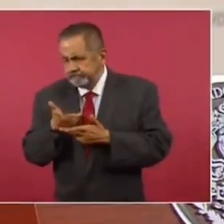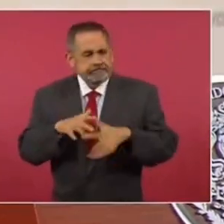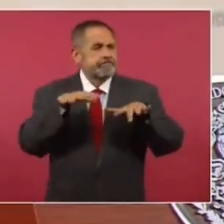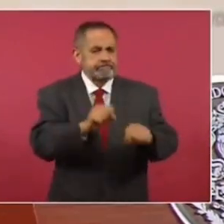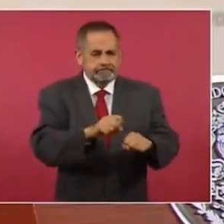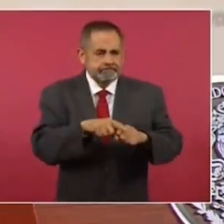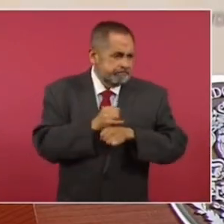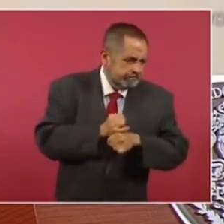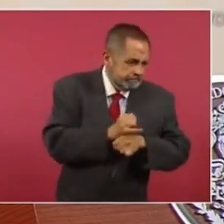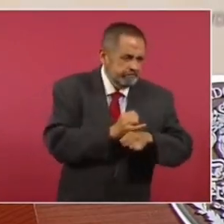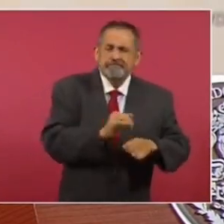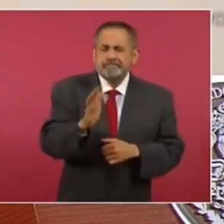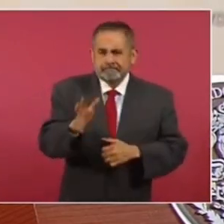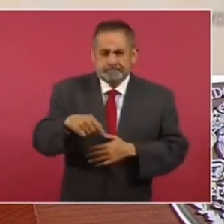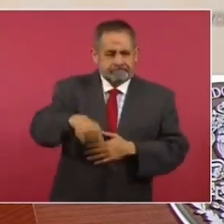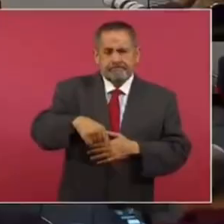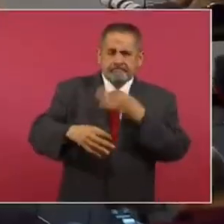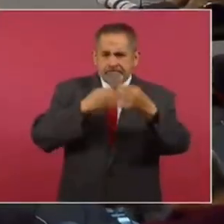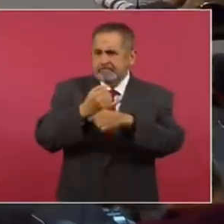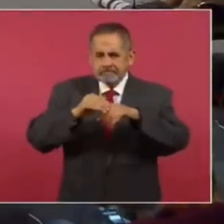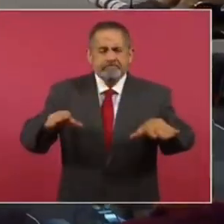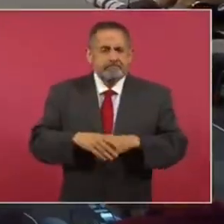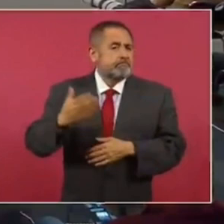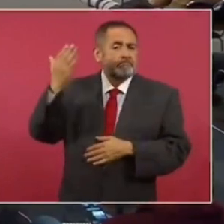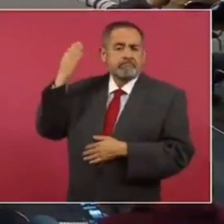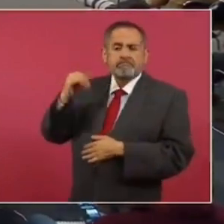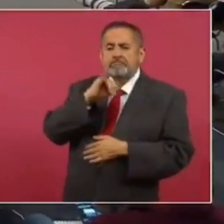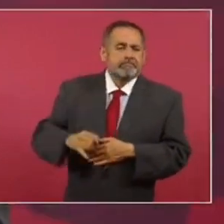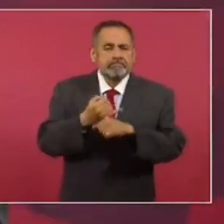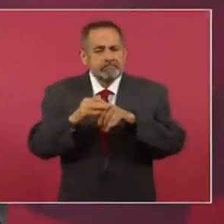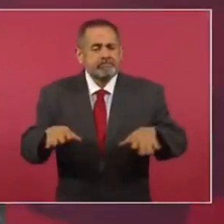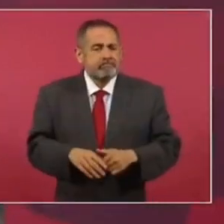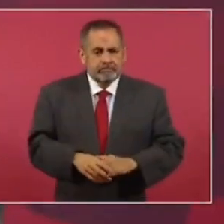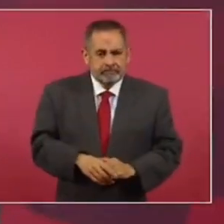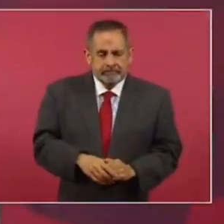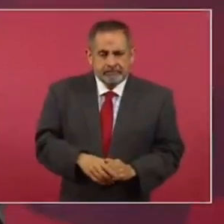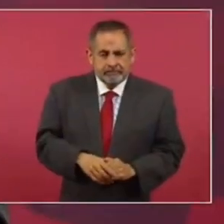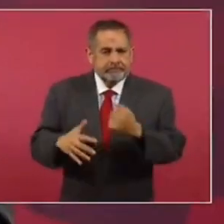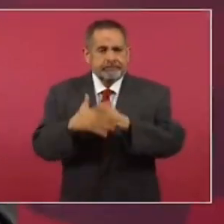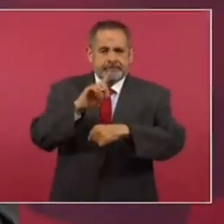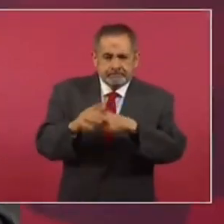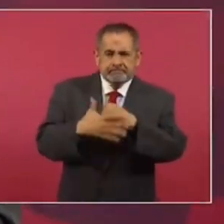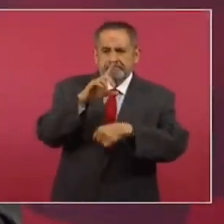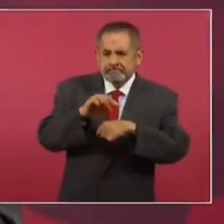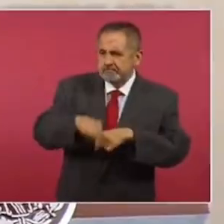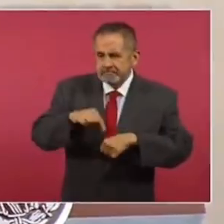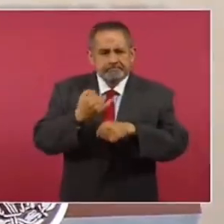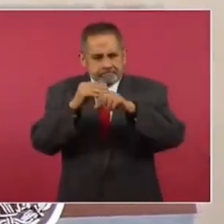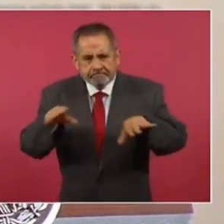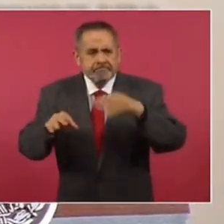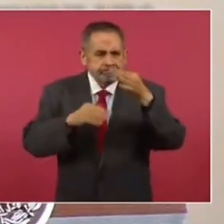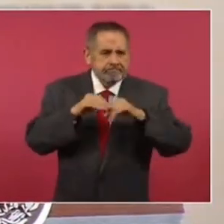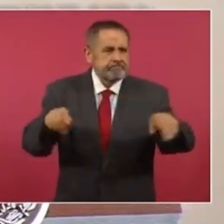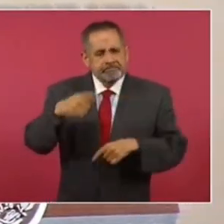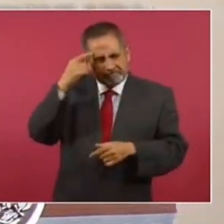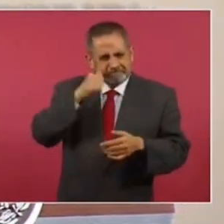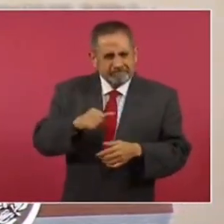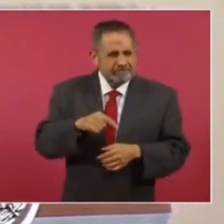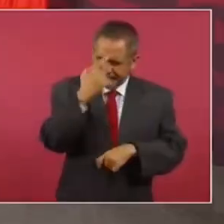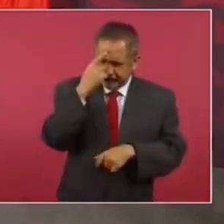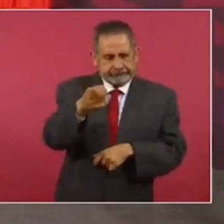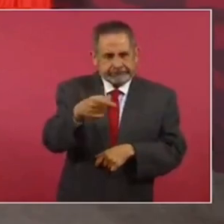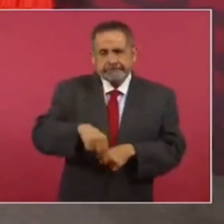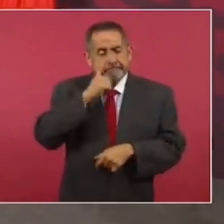responsables y se hacen las investigaciones. Y aquí informamos, como nunca se había hecho, cada 15 días, en la sección Cero